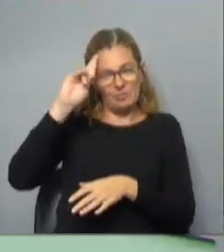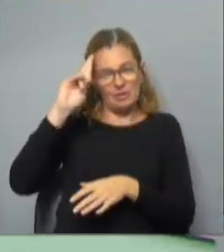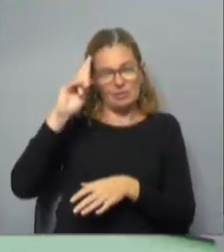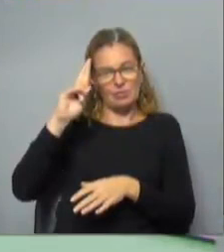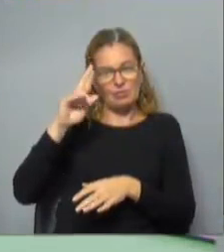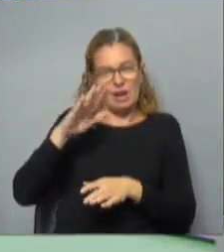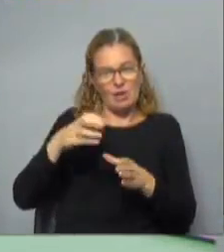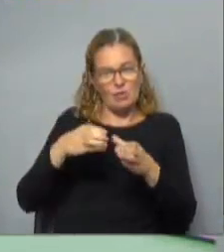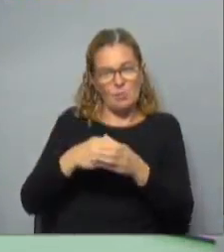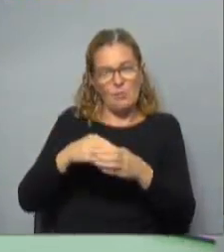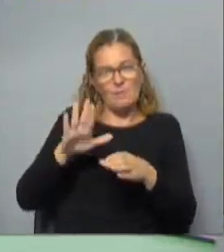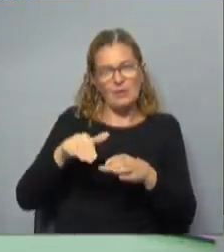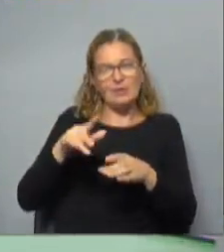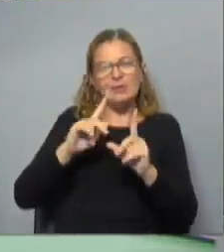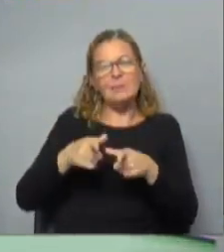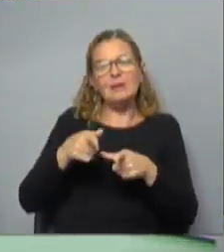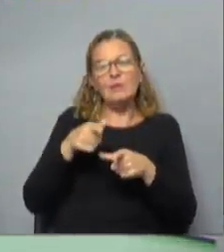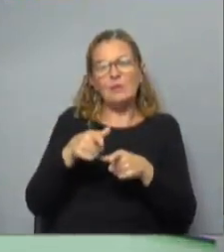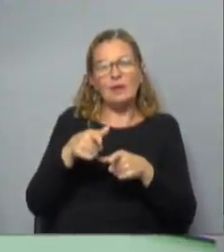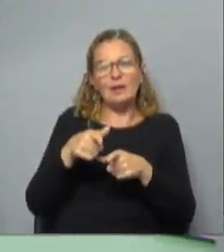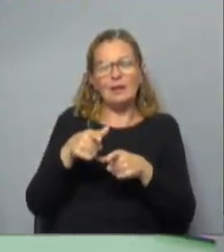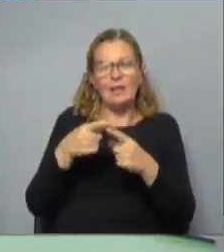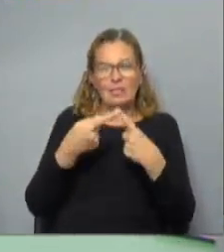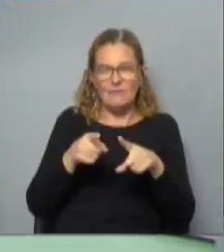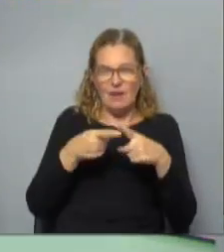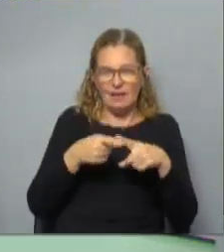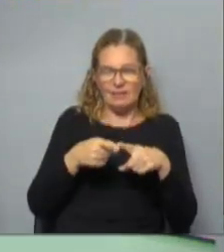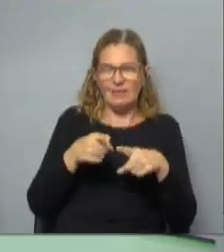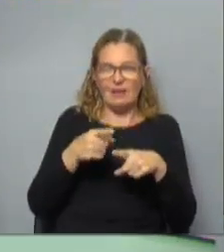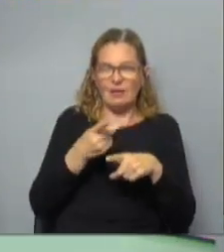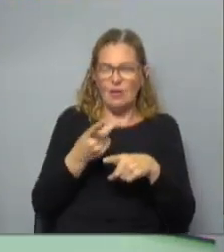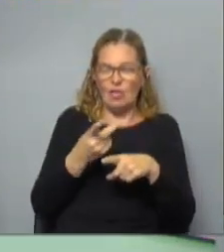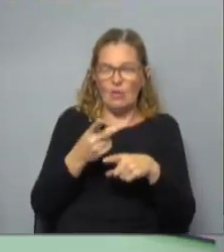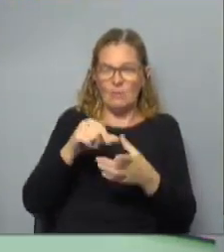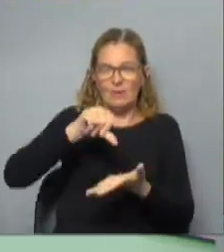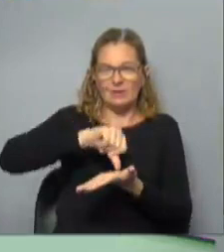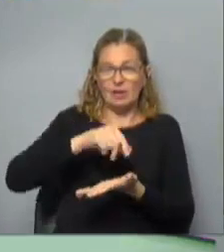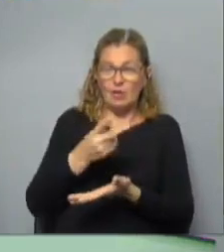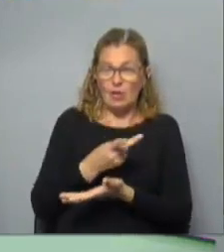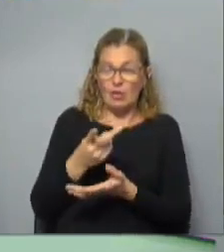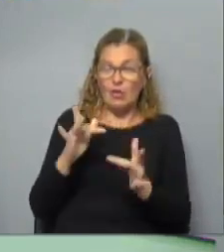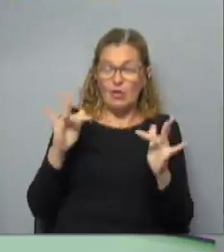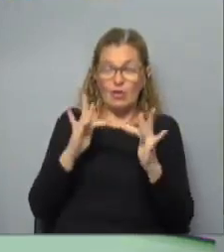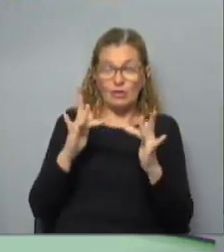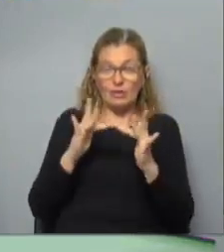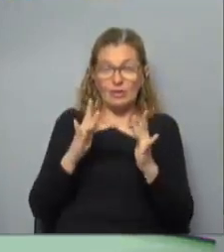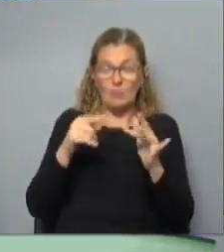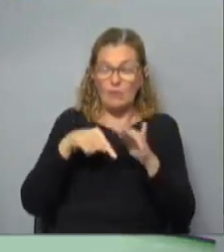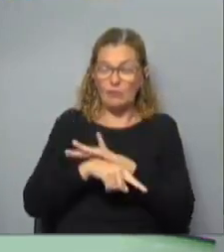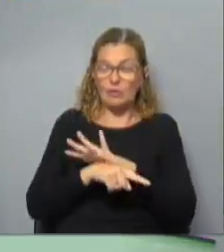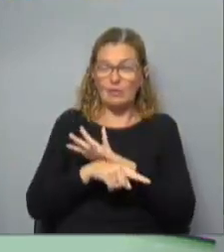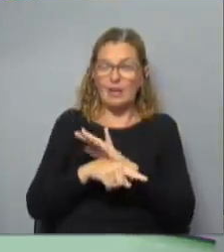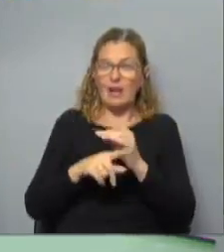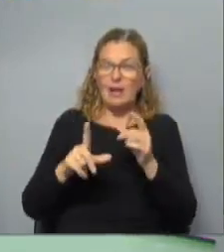las minorías y las cuestiones que tienen que ver también con las diferencias que existen entre ambos países ambos mandatarios coincidieron en profundizar